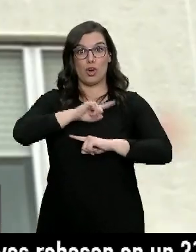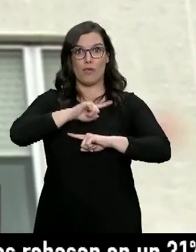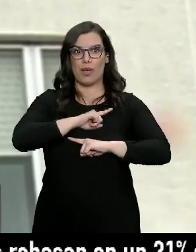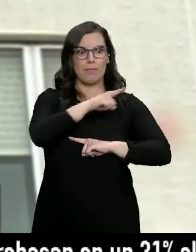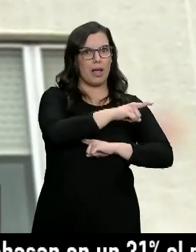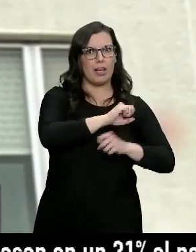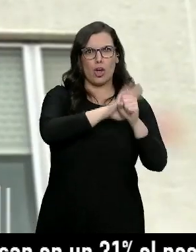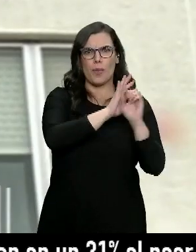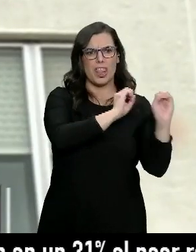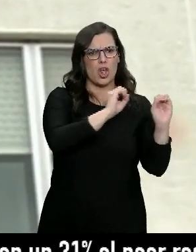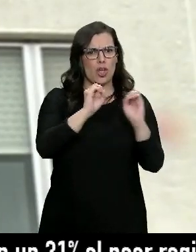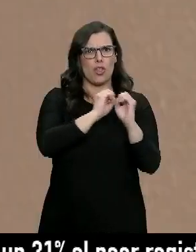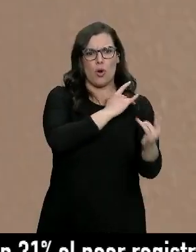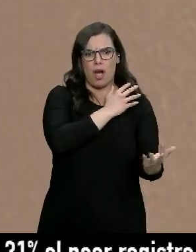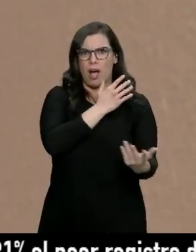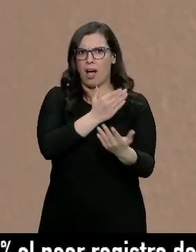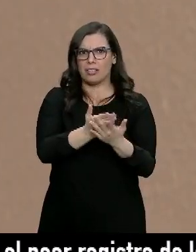pandemia.